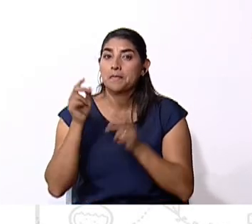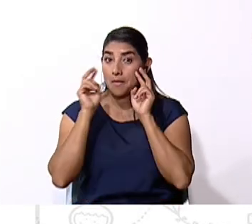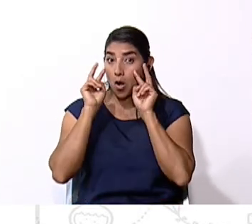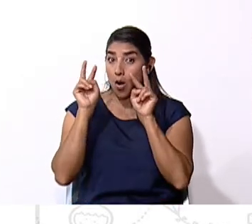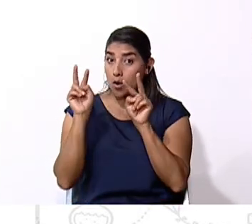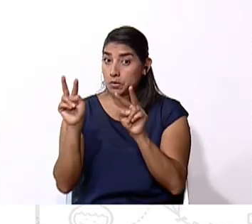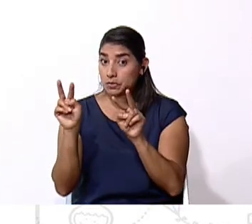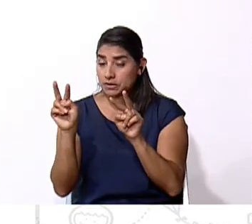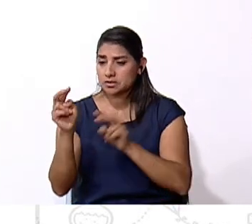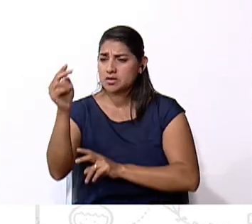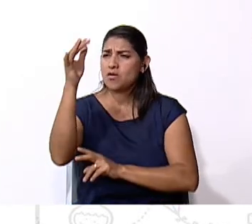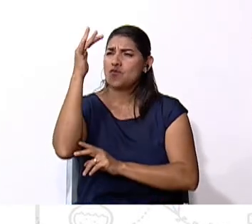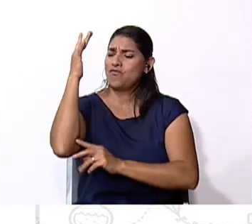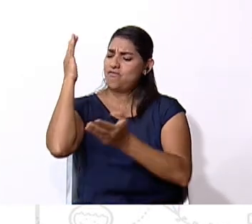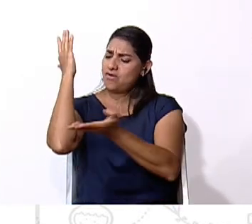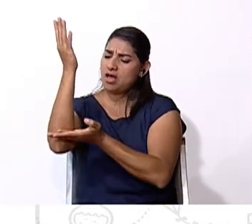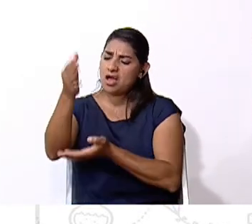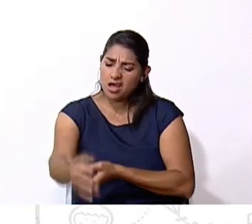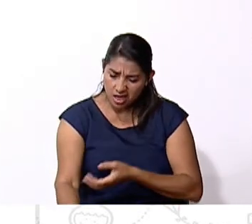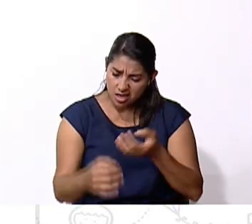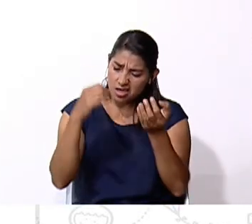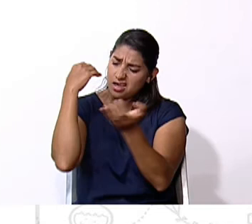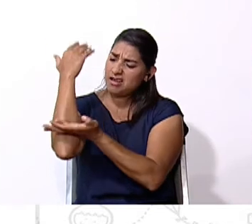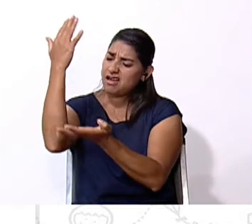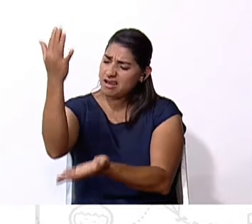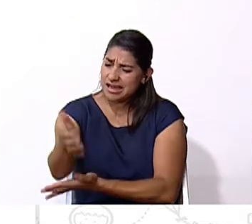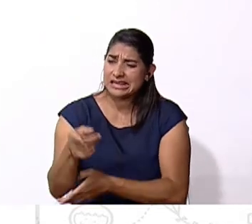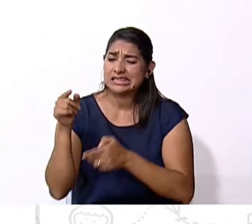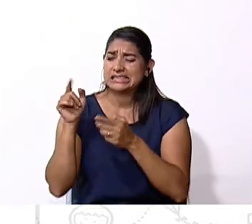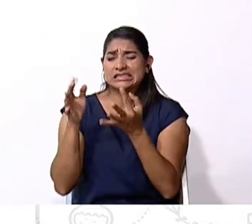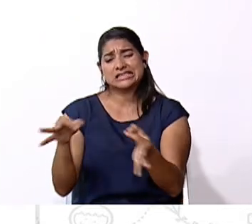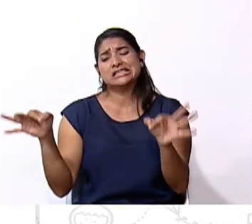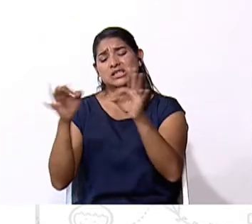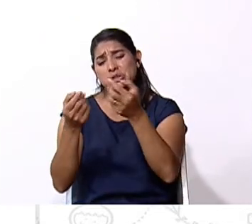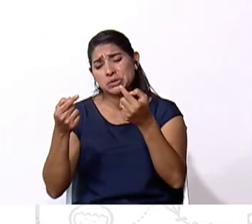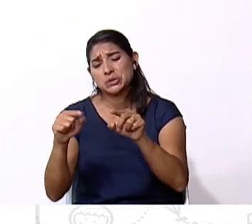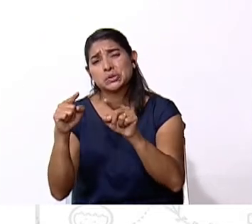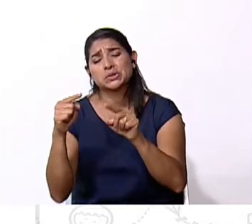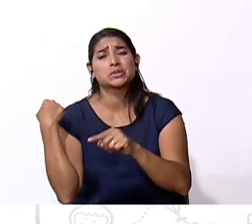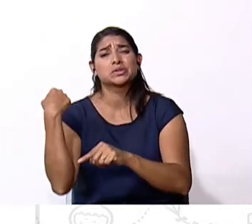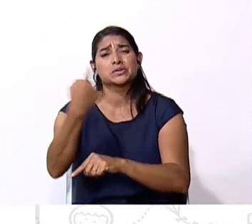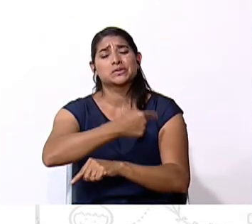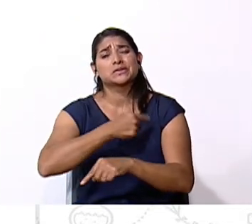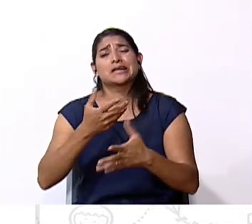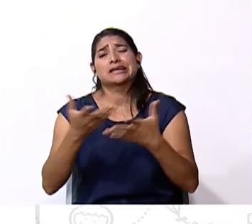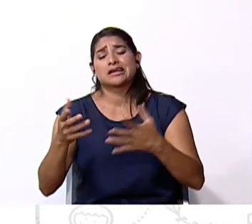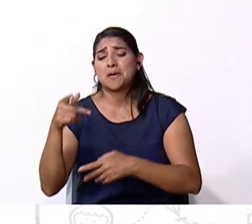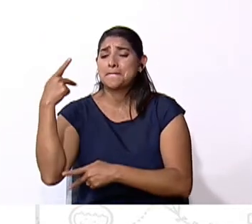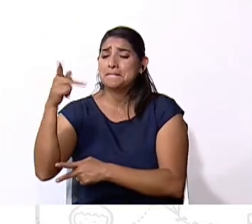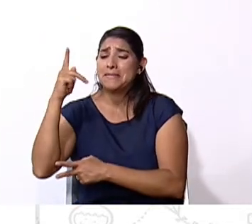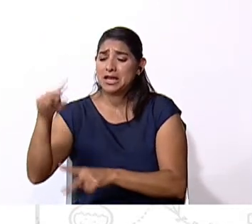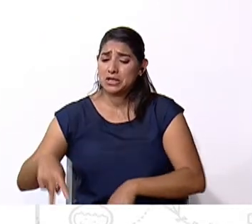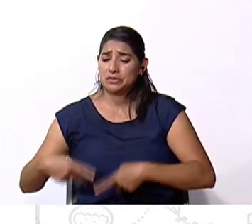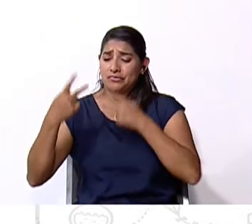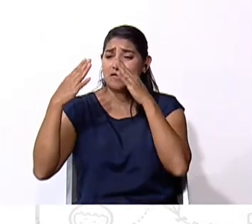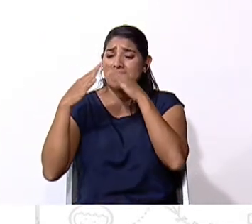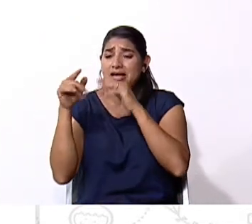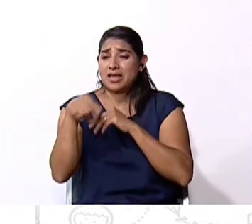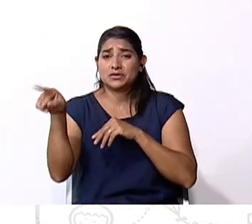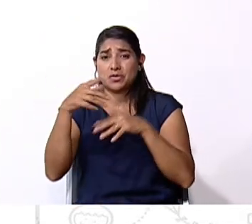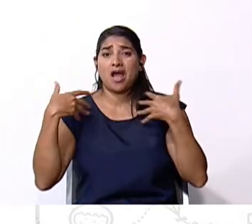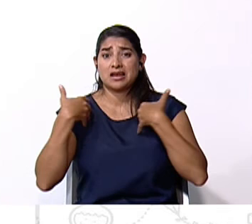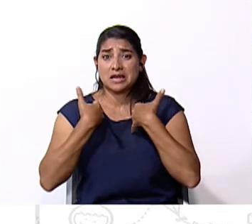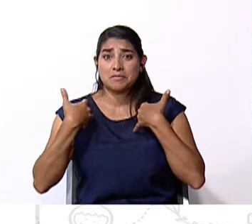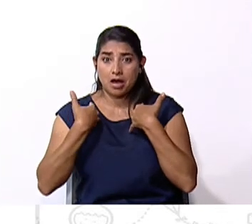Observemos. La deforestación es ahora la principal causa de que estén en peligro de extinción.